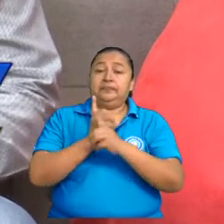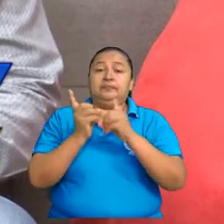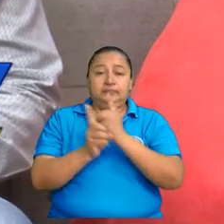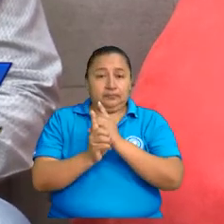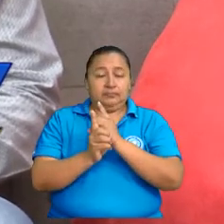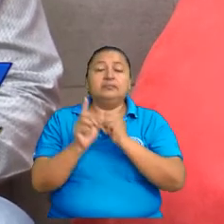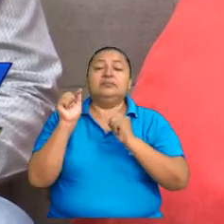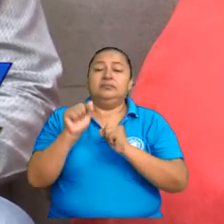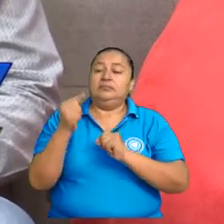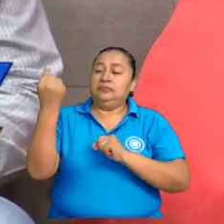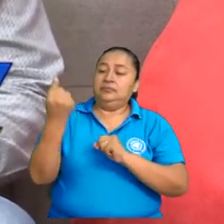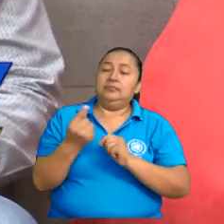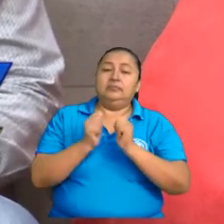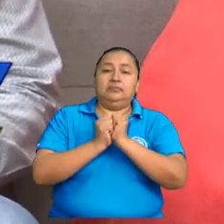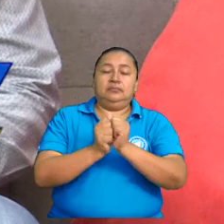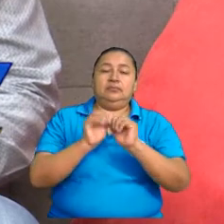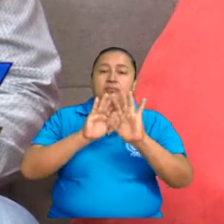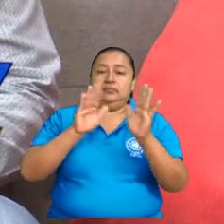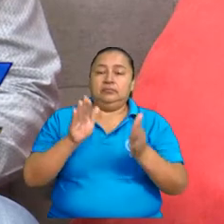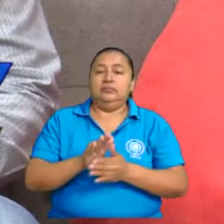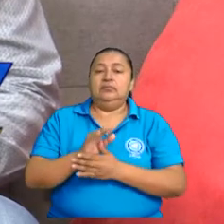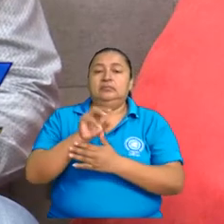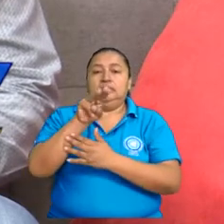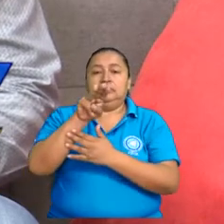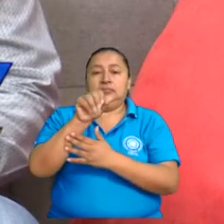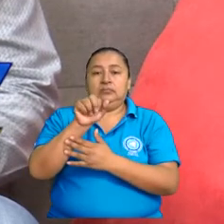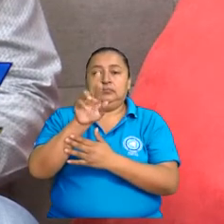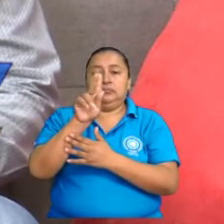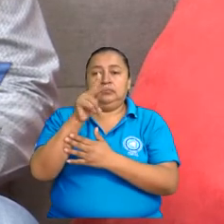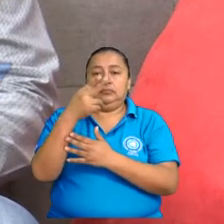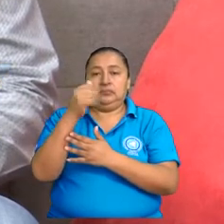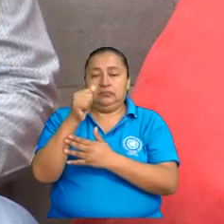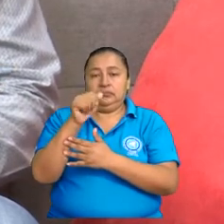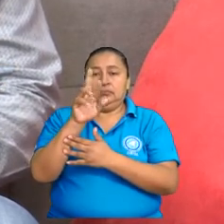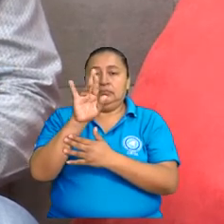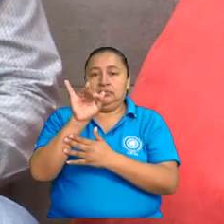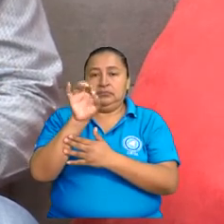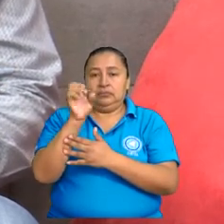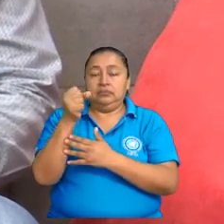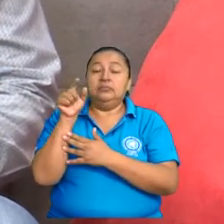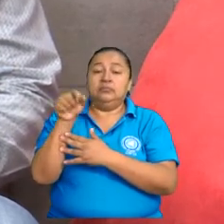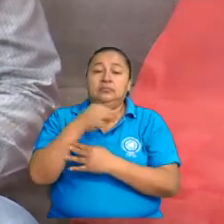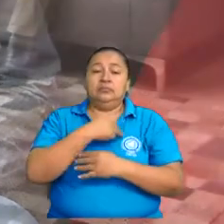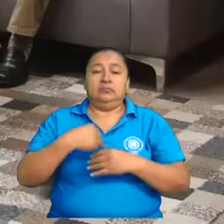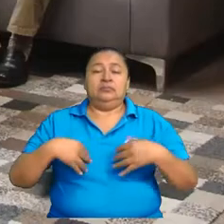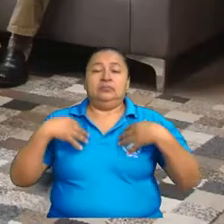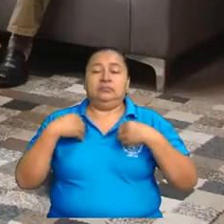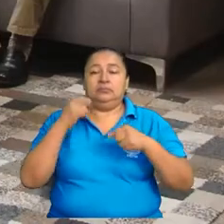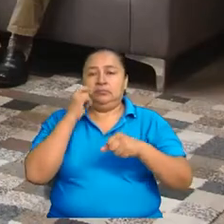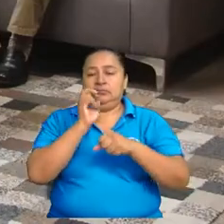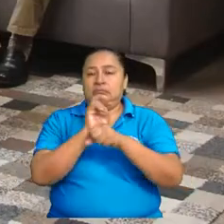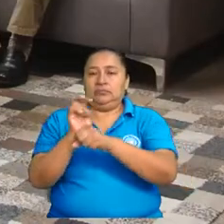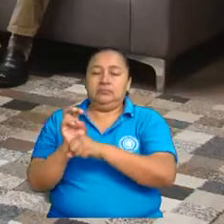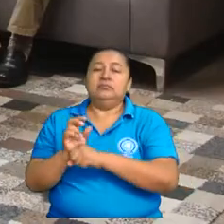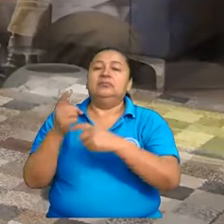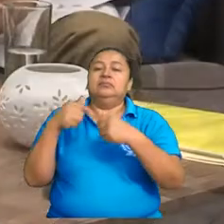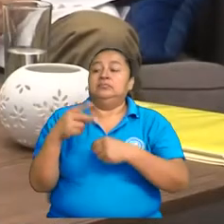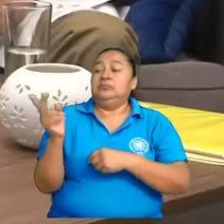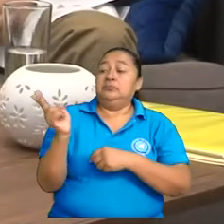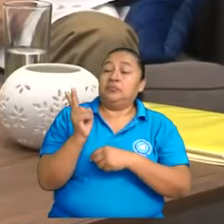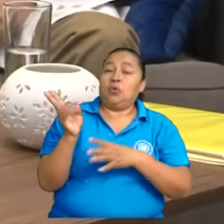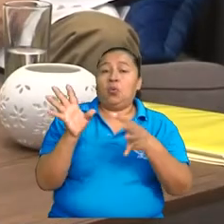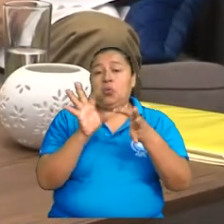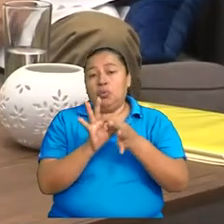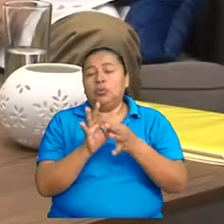nosotros la compañera Marta Reyes, directora de Vigilancia para la Salud del Ministerio de la Salud. Y junto a ella, pues ya una conversación